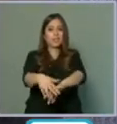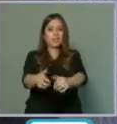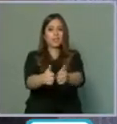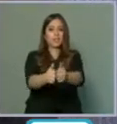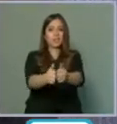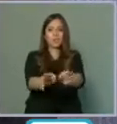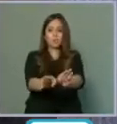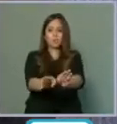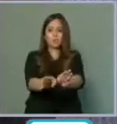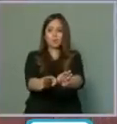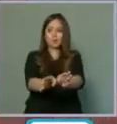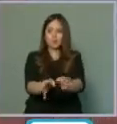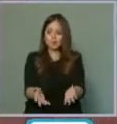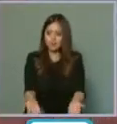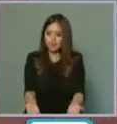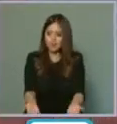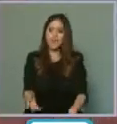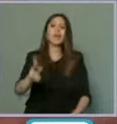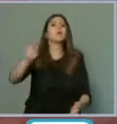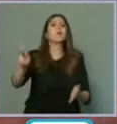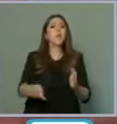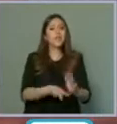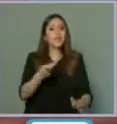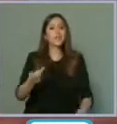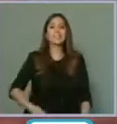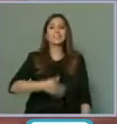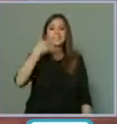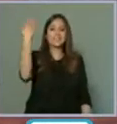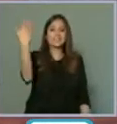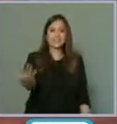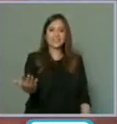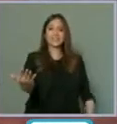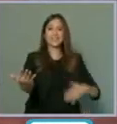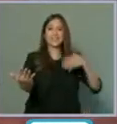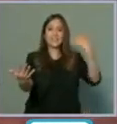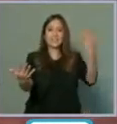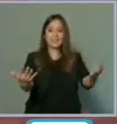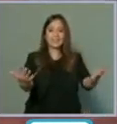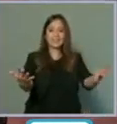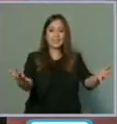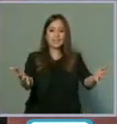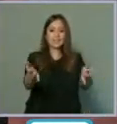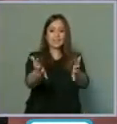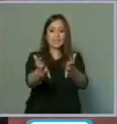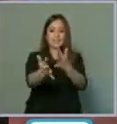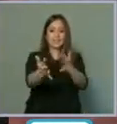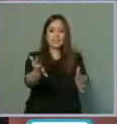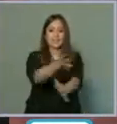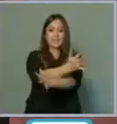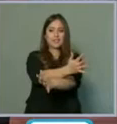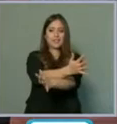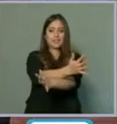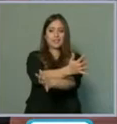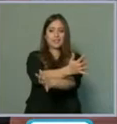arriba. Excel. Oh, a ver, otra vez. Su mano derecha, su mano izquierda. Concéntrense y... Ya